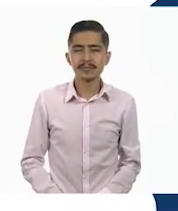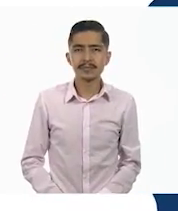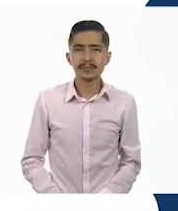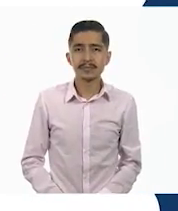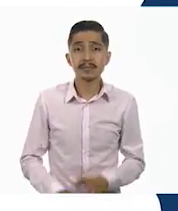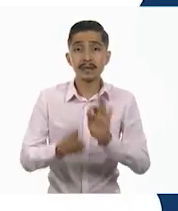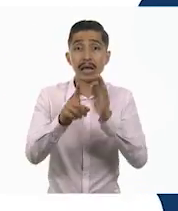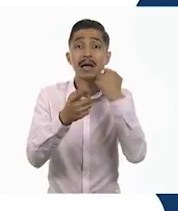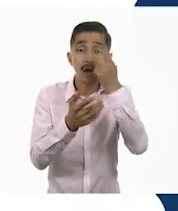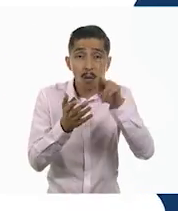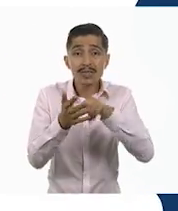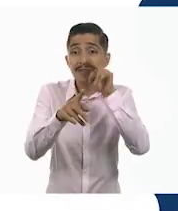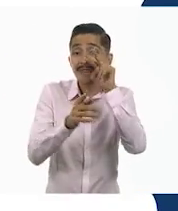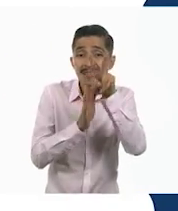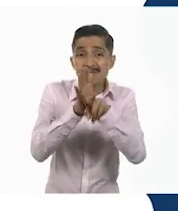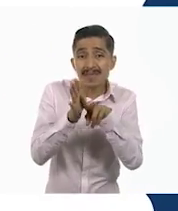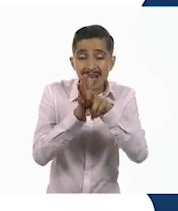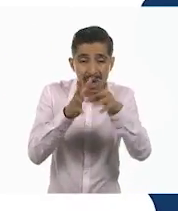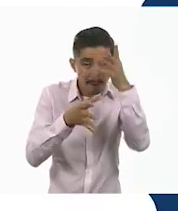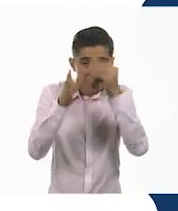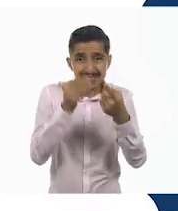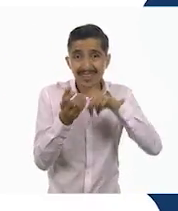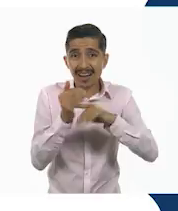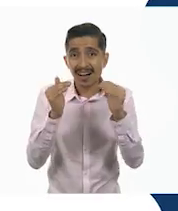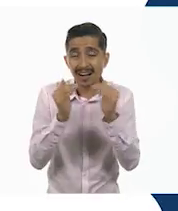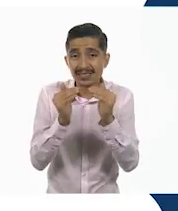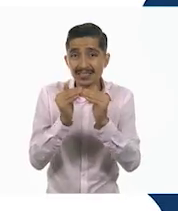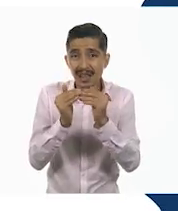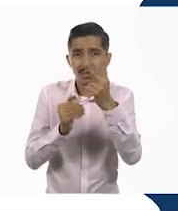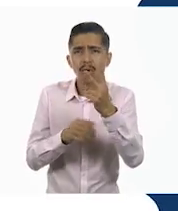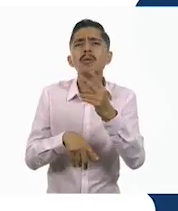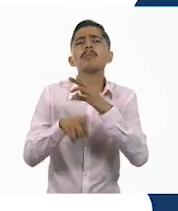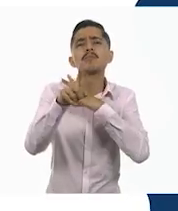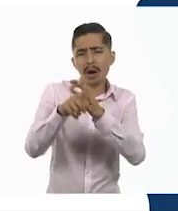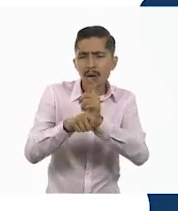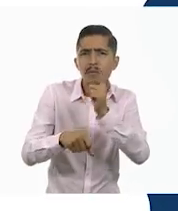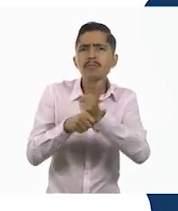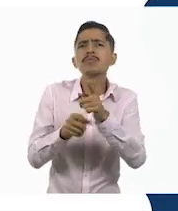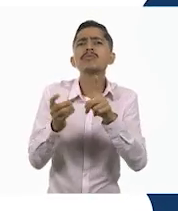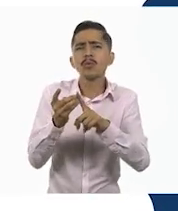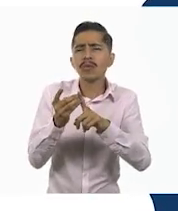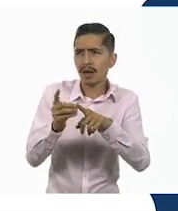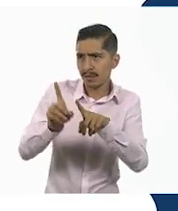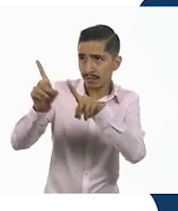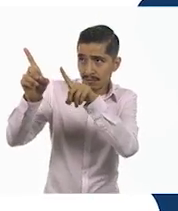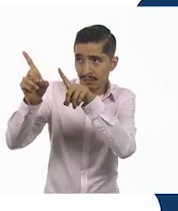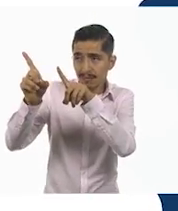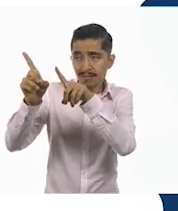conaliteg.sep.gov.mx. Si quieres volver a ver los programas de Aprende en Casa, los puedes encontrar en la siguiente liga: